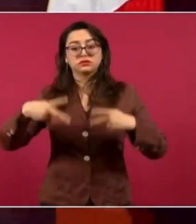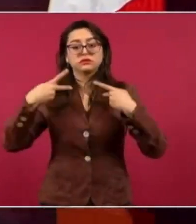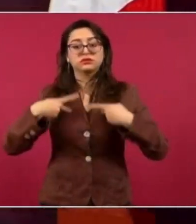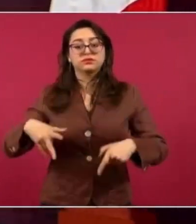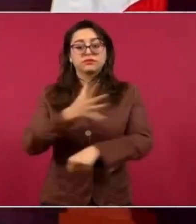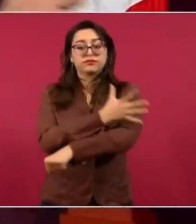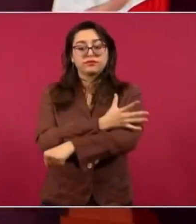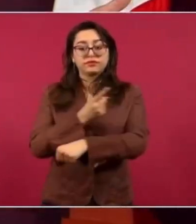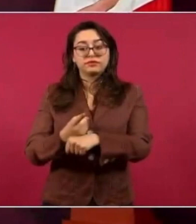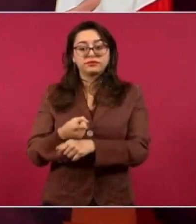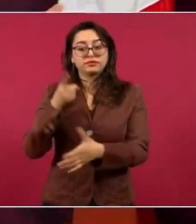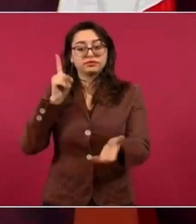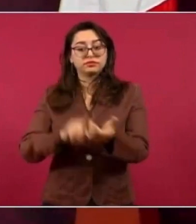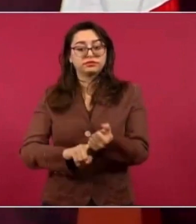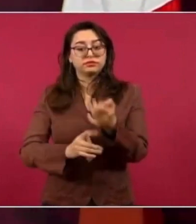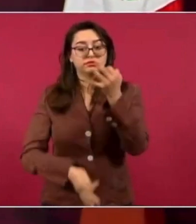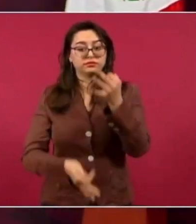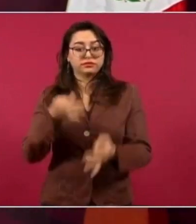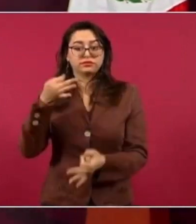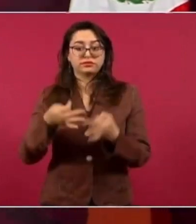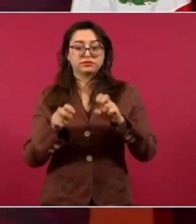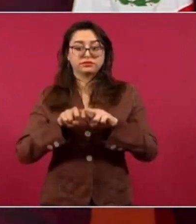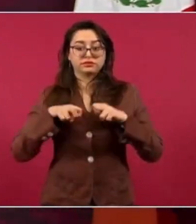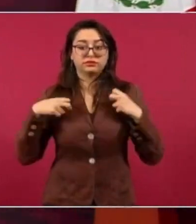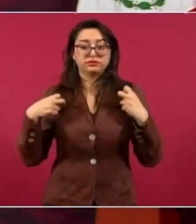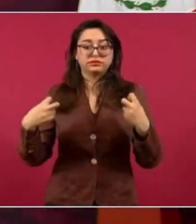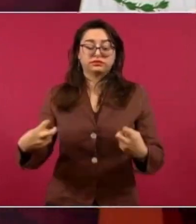en los tribunales.